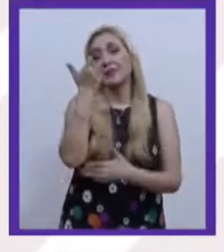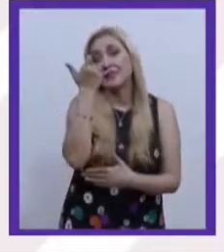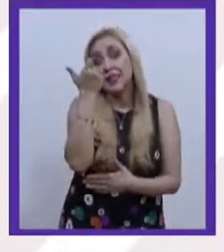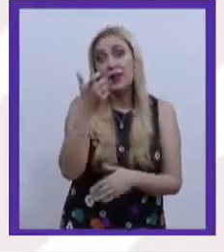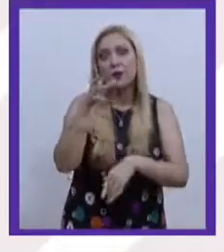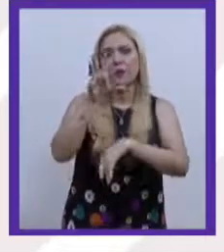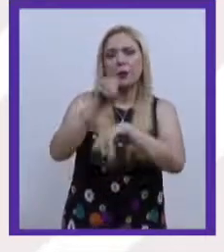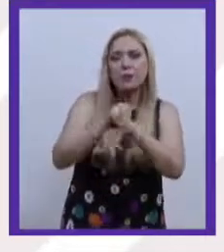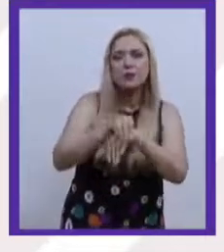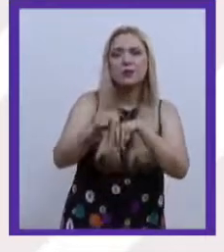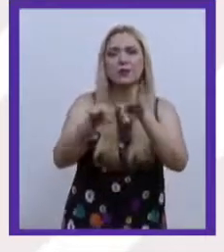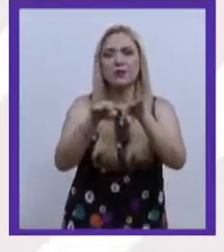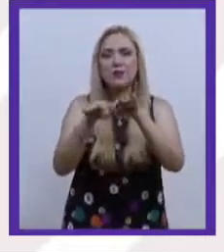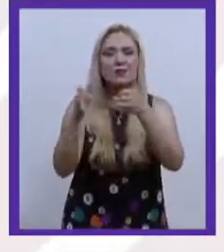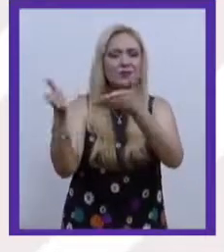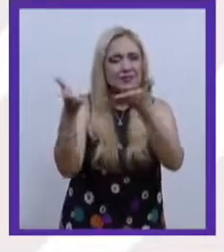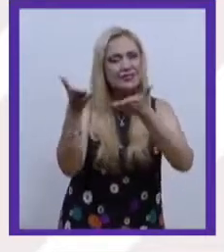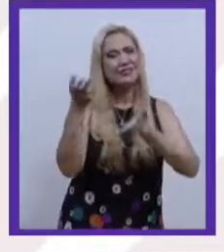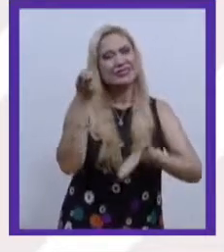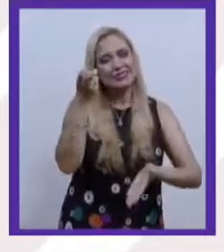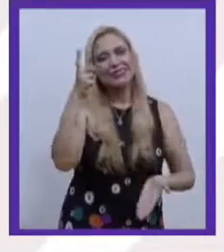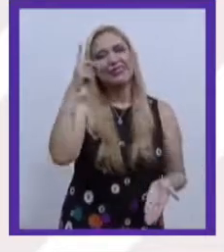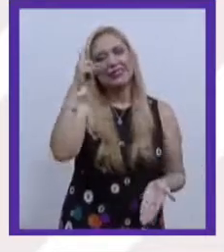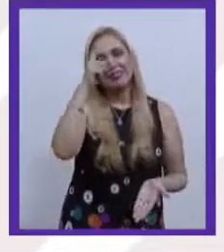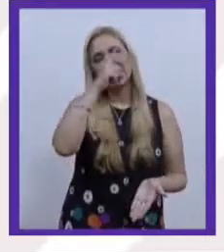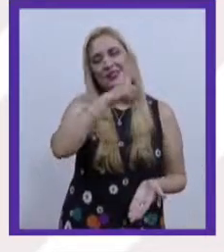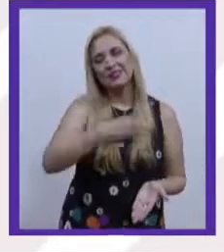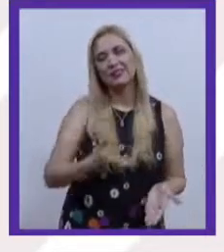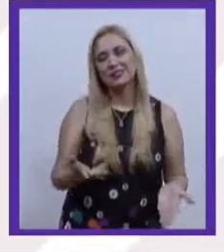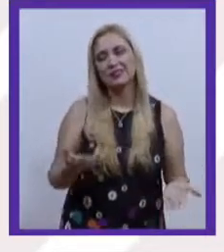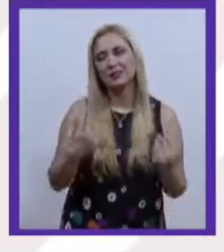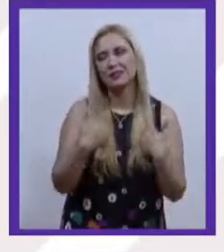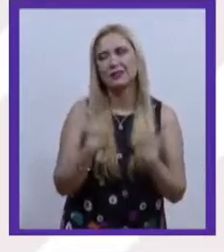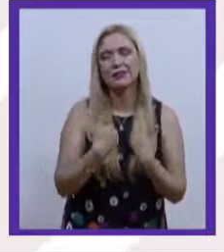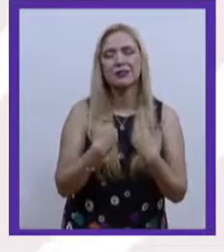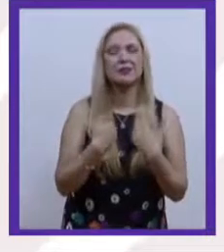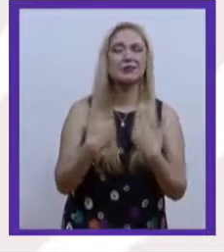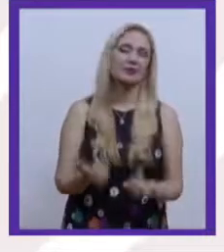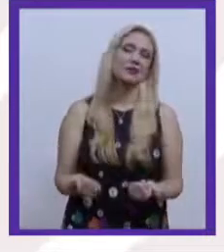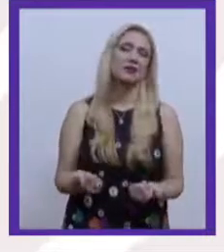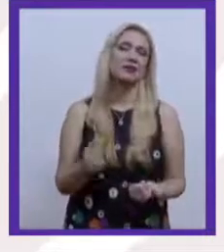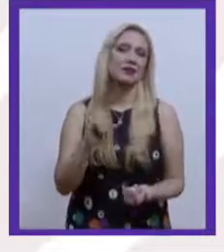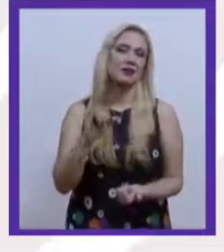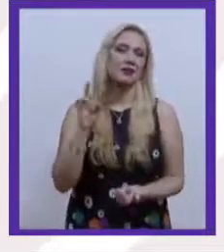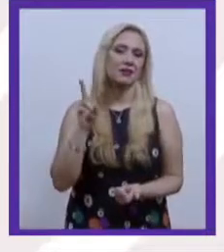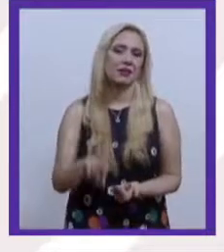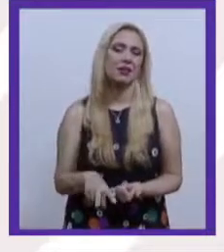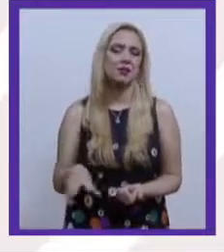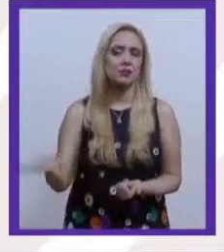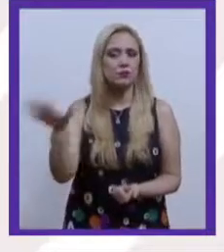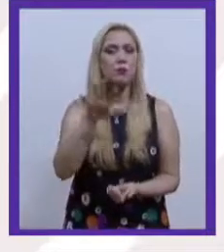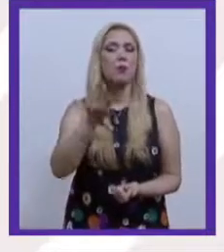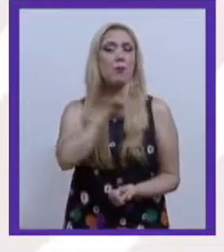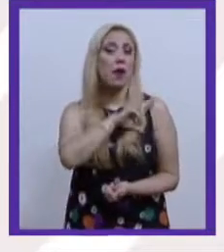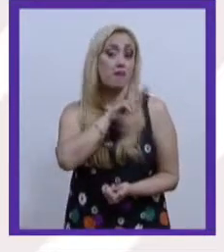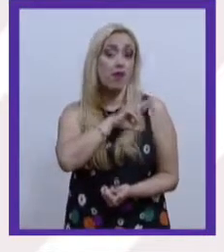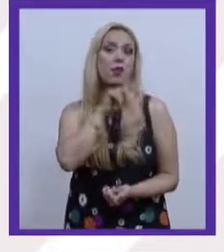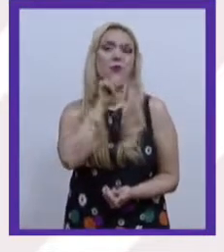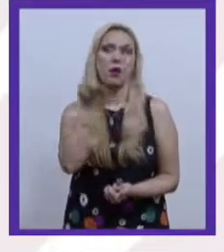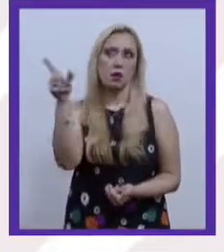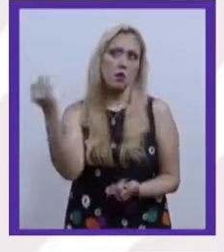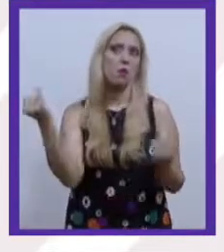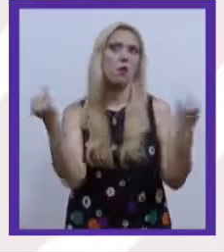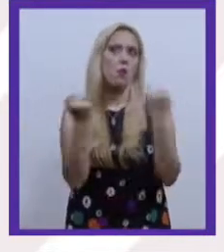dineros y también, o sea, me parece que efectivamente el sector privado, pues también